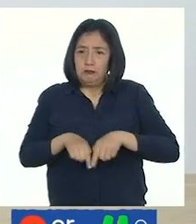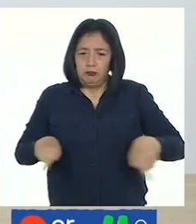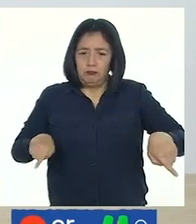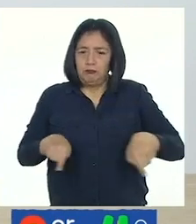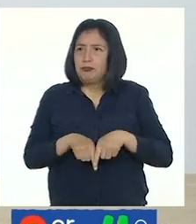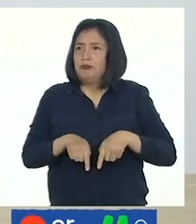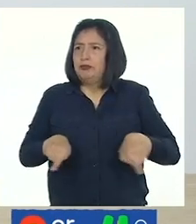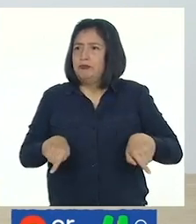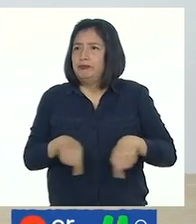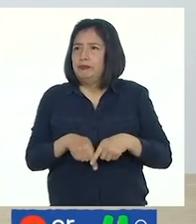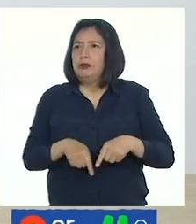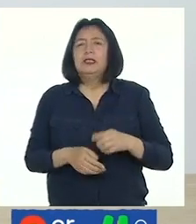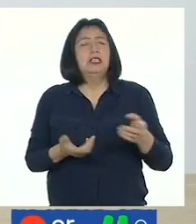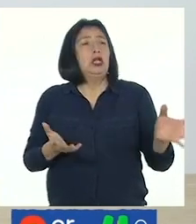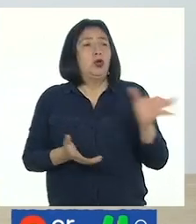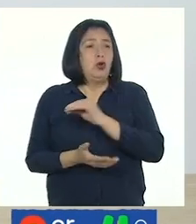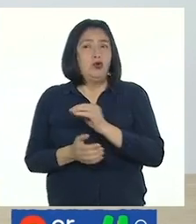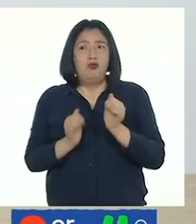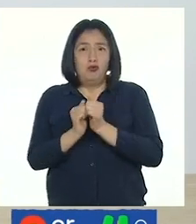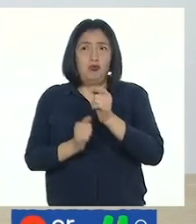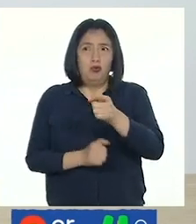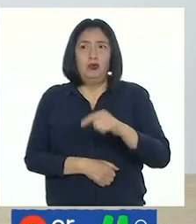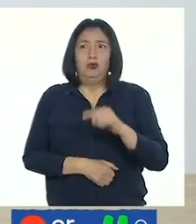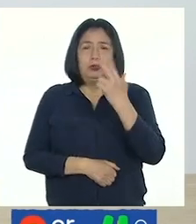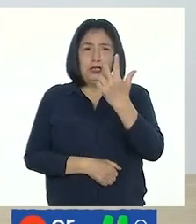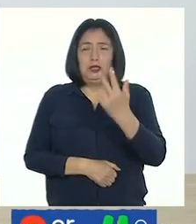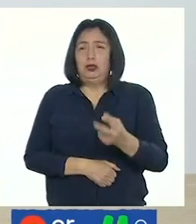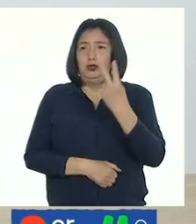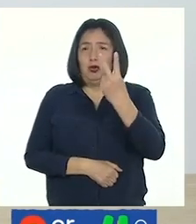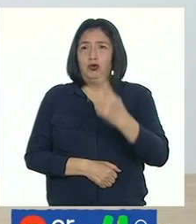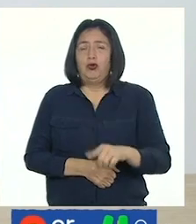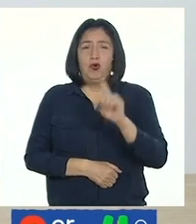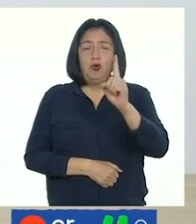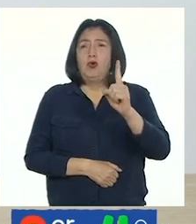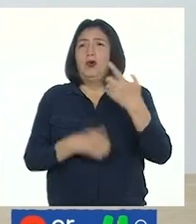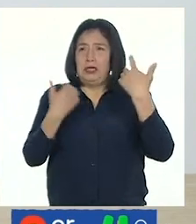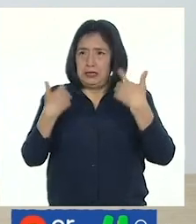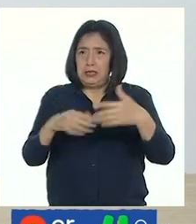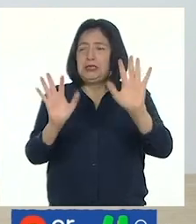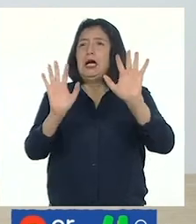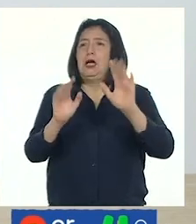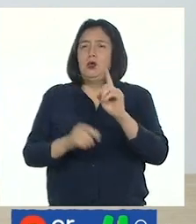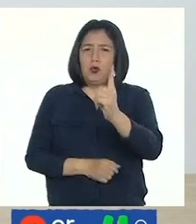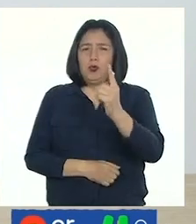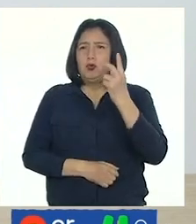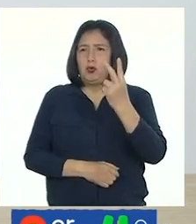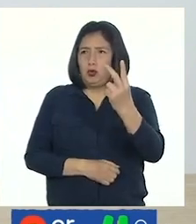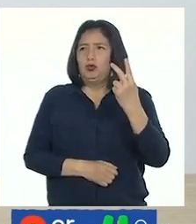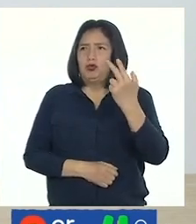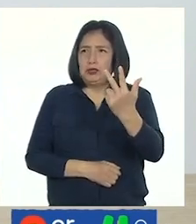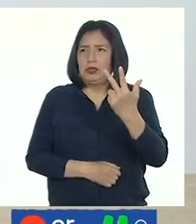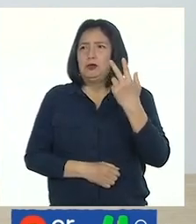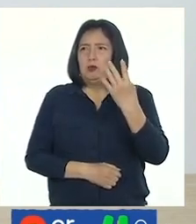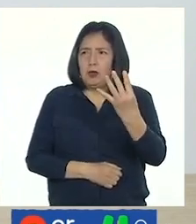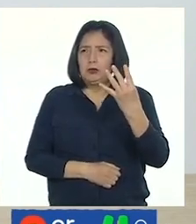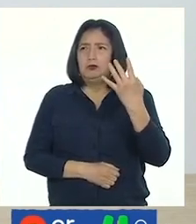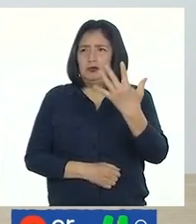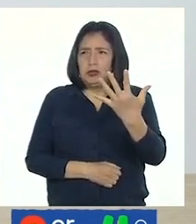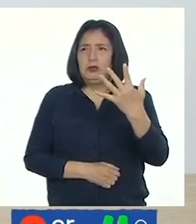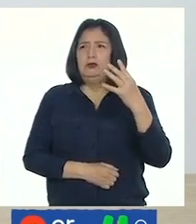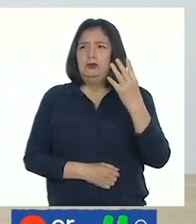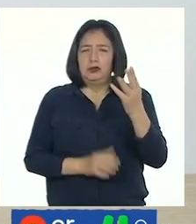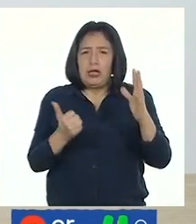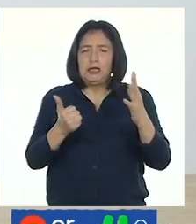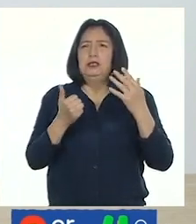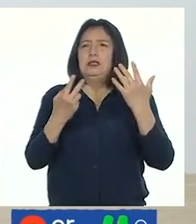y cerrar. Y vamos a hacerlo todo junto. 3, 2, 1, va. 1, 2, 3, 4,